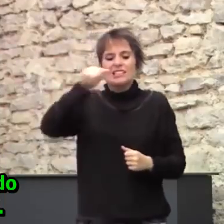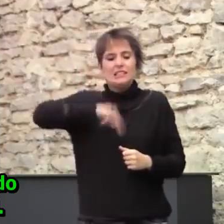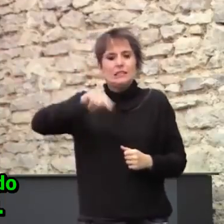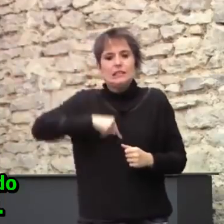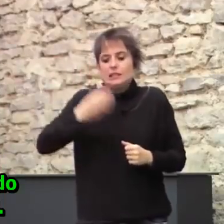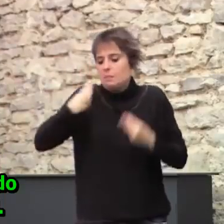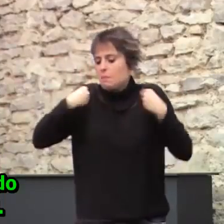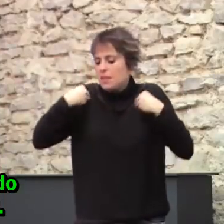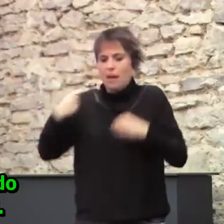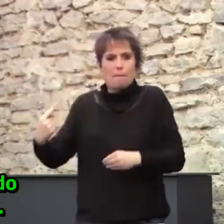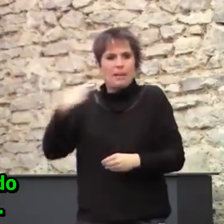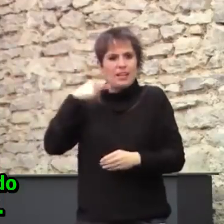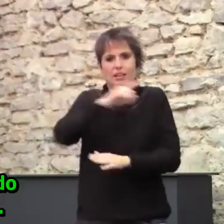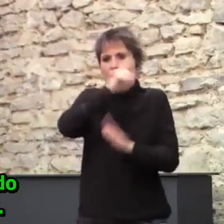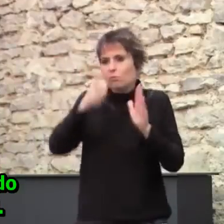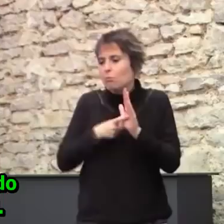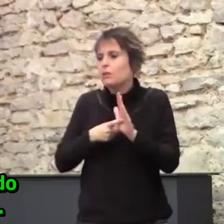perdido toda su vida y toda su